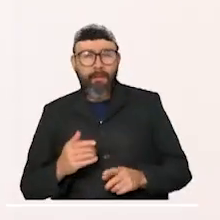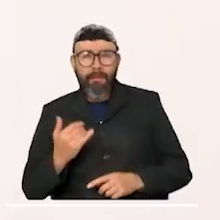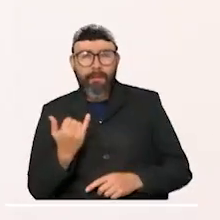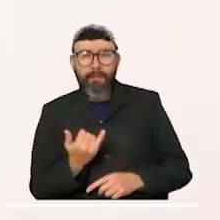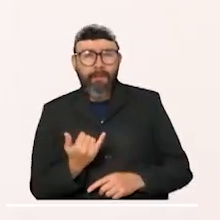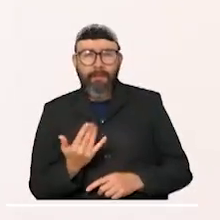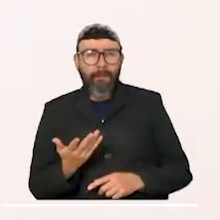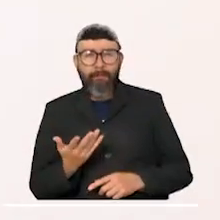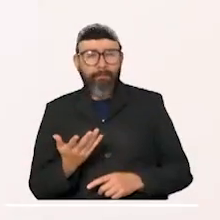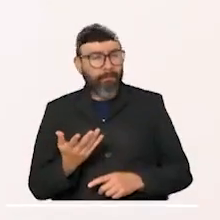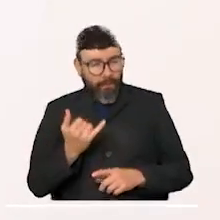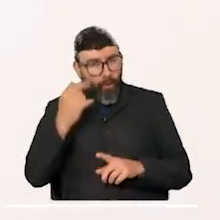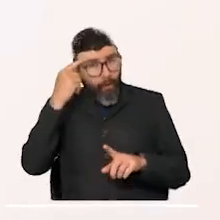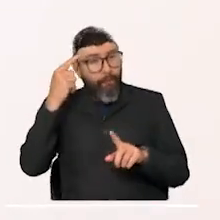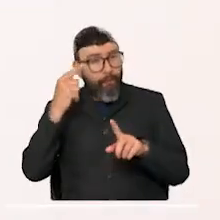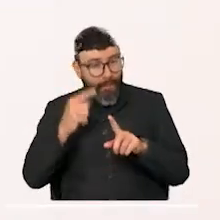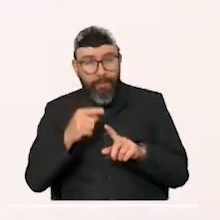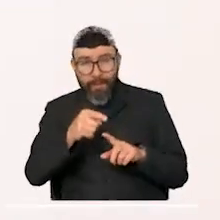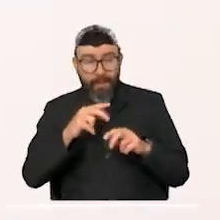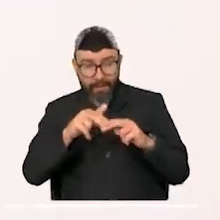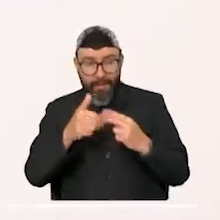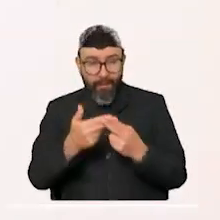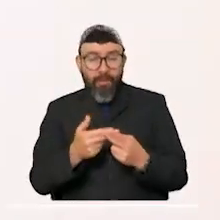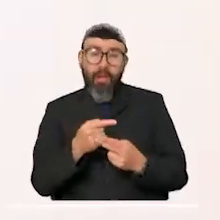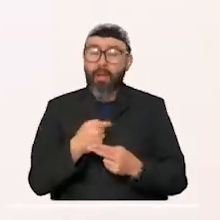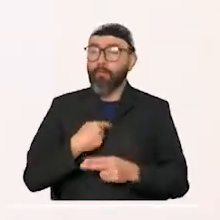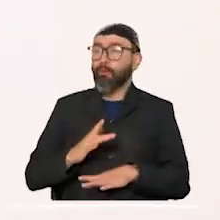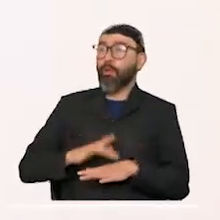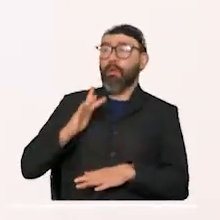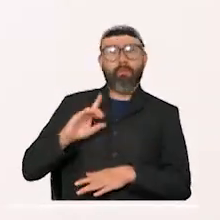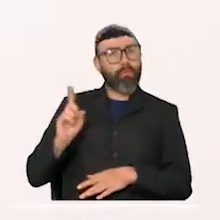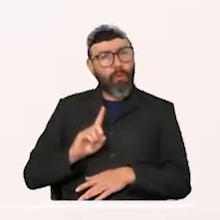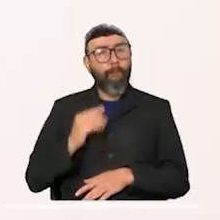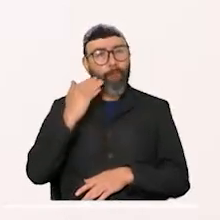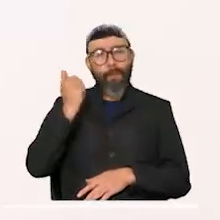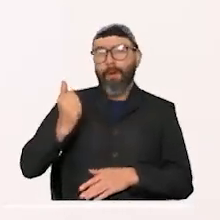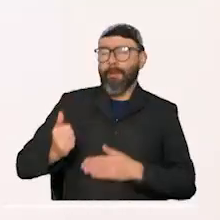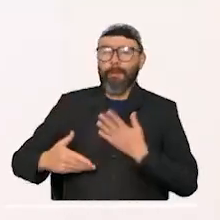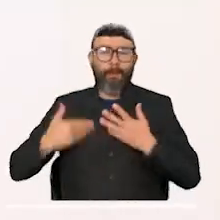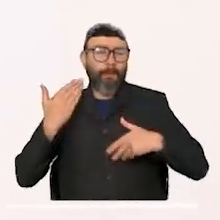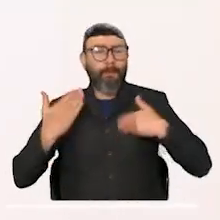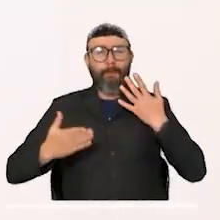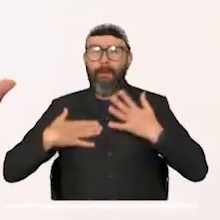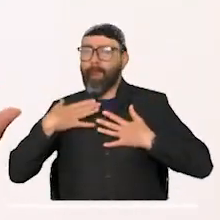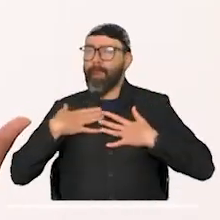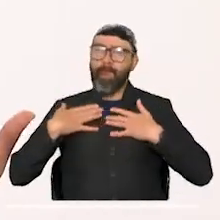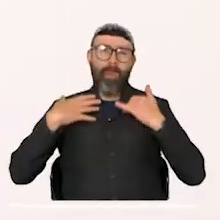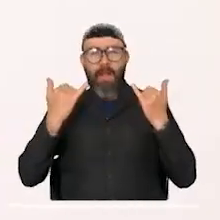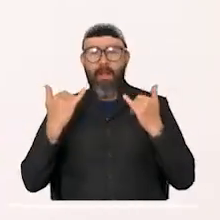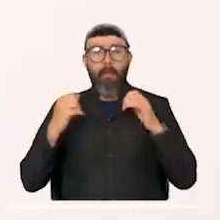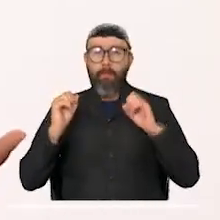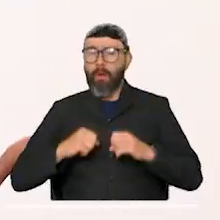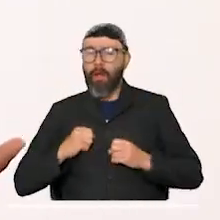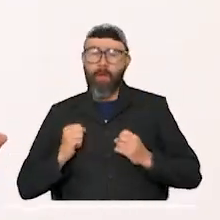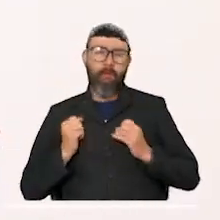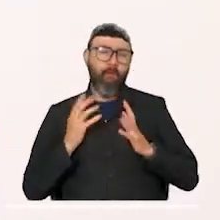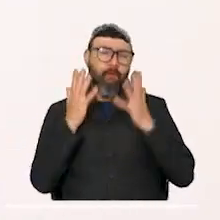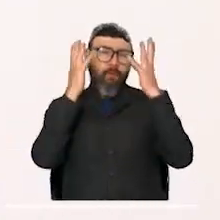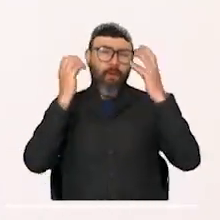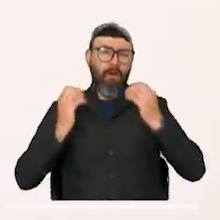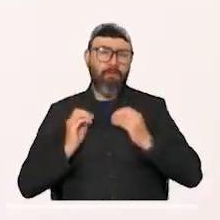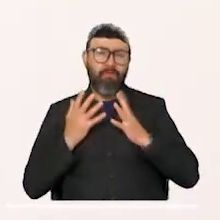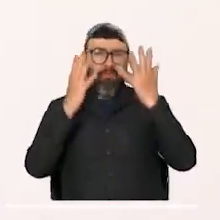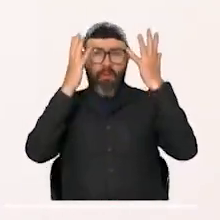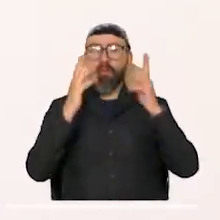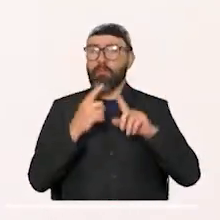la como la finalidad de la relación sexual nosotras las mujeres podemos disfrutar de varios orgasmos A diferencia de los